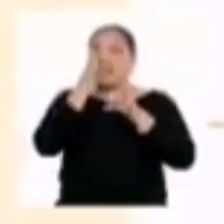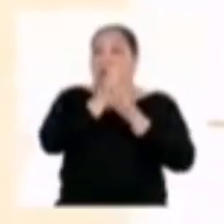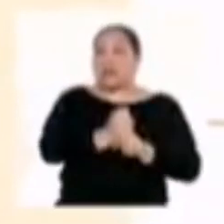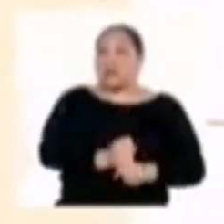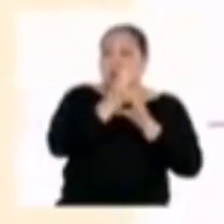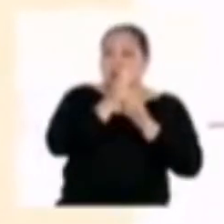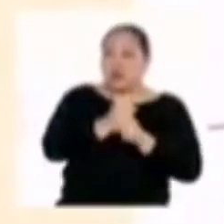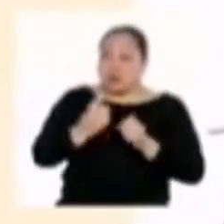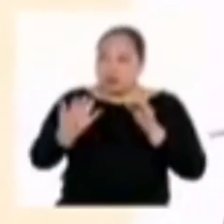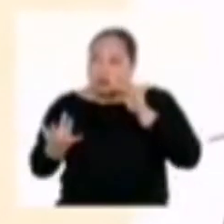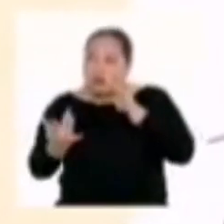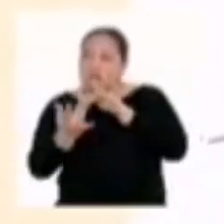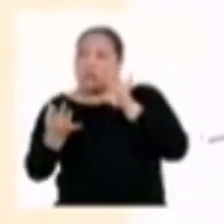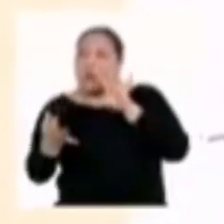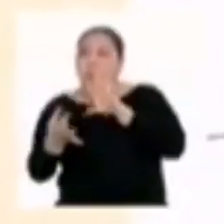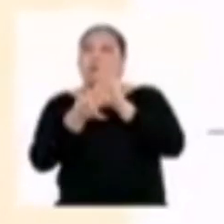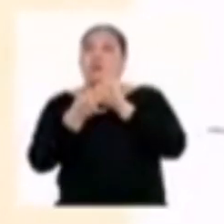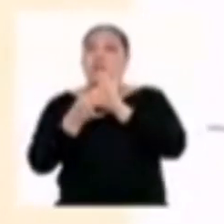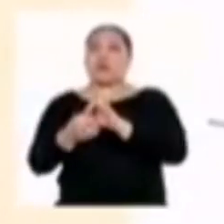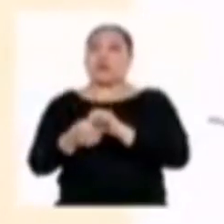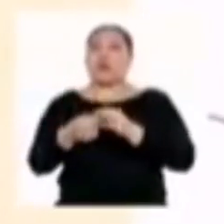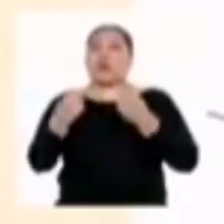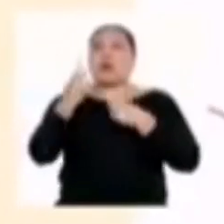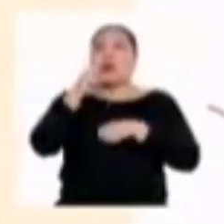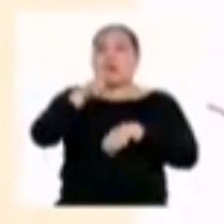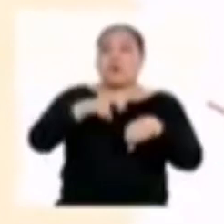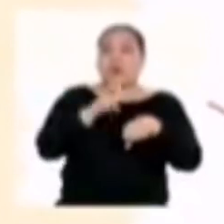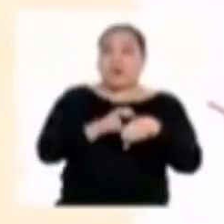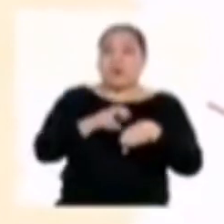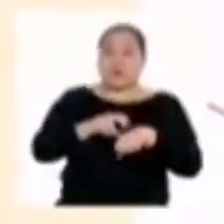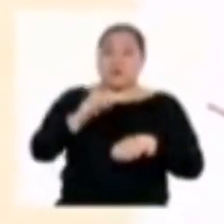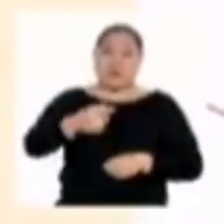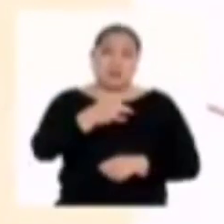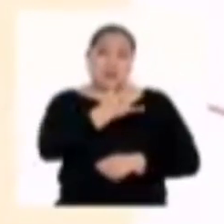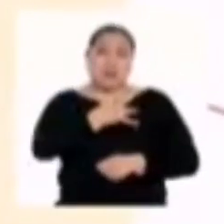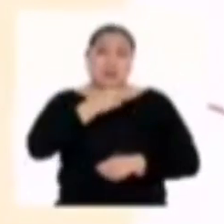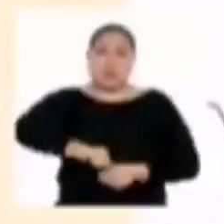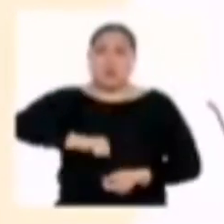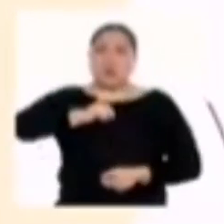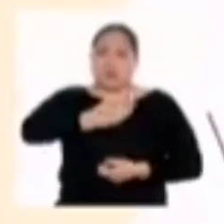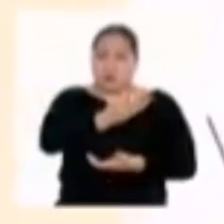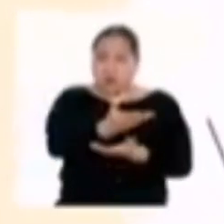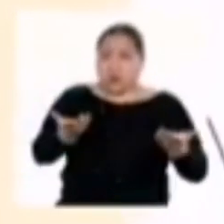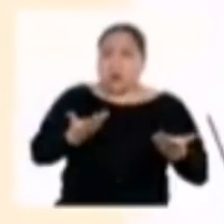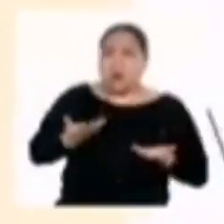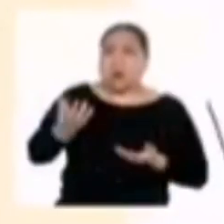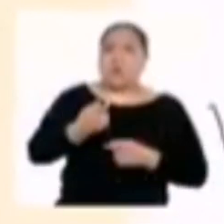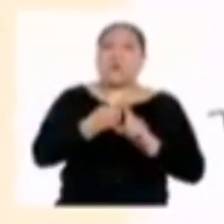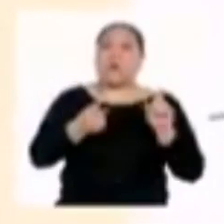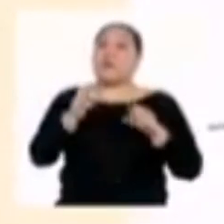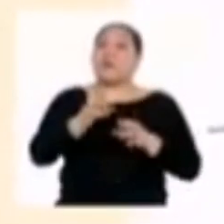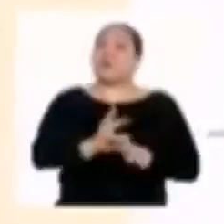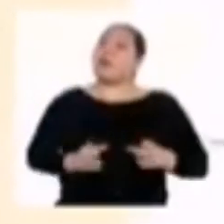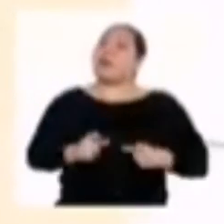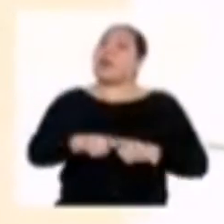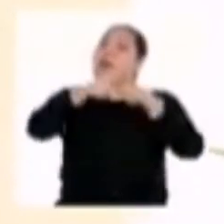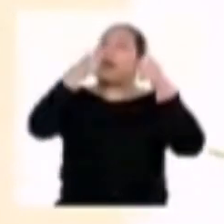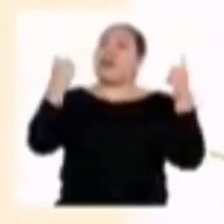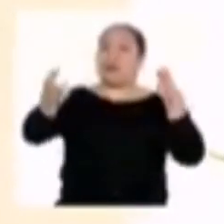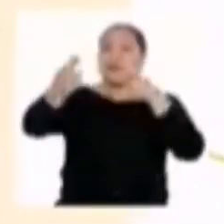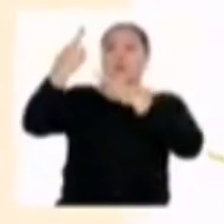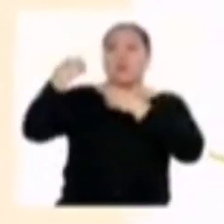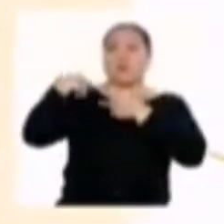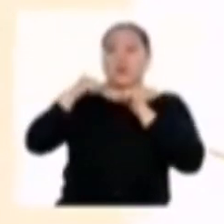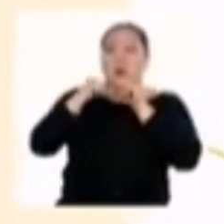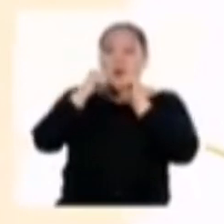orgullosos del patrimonio y la riqueza natural de nuestra tierra, pero también ser conscientes de la enorme responsabilidad de conservarla a través del